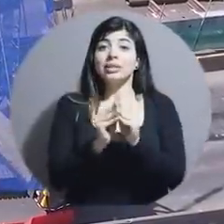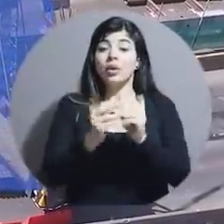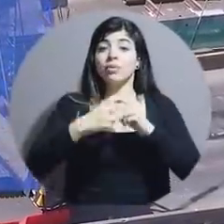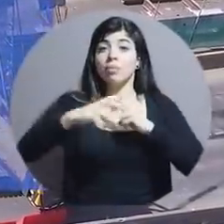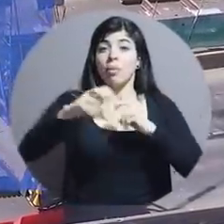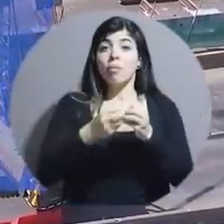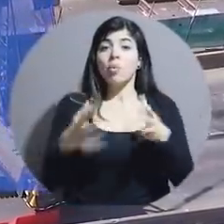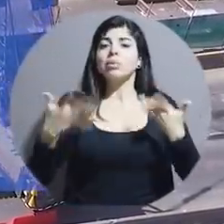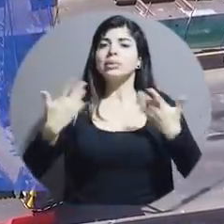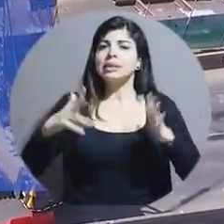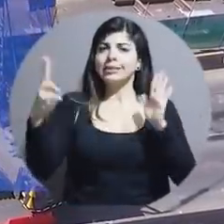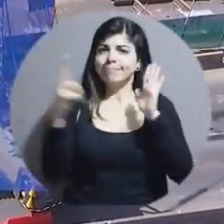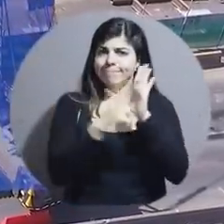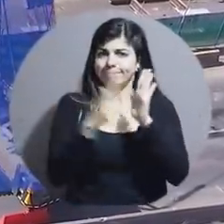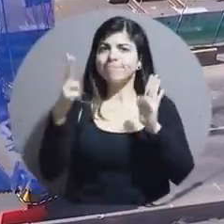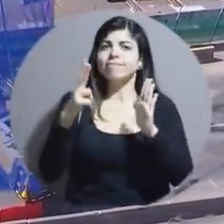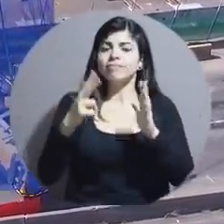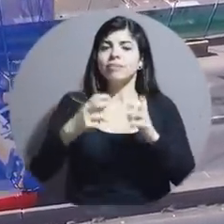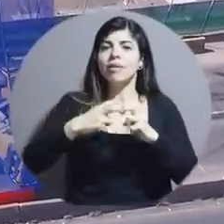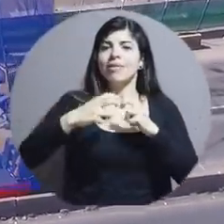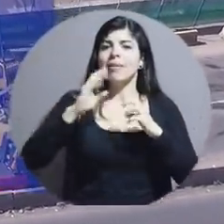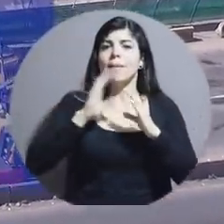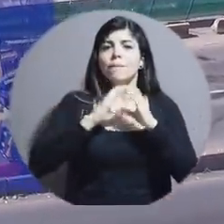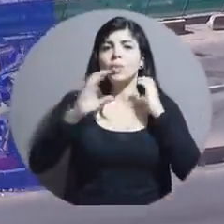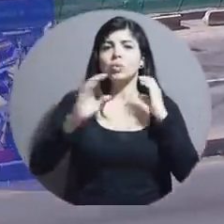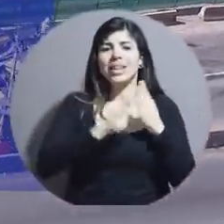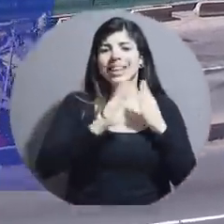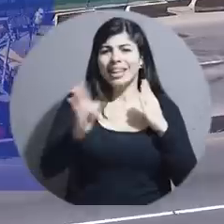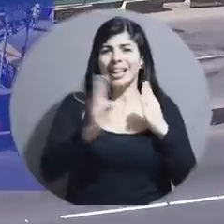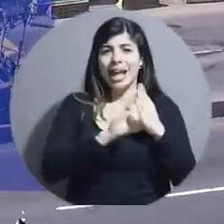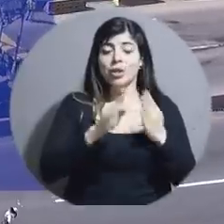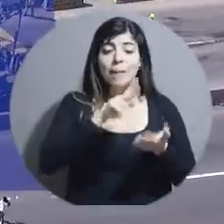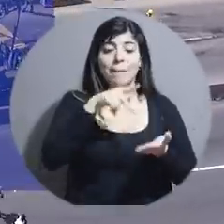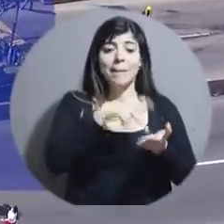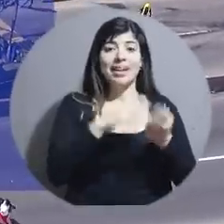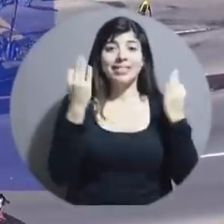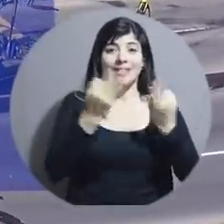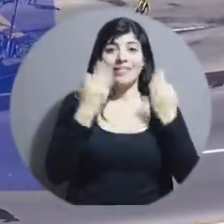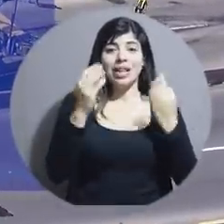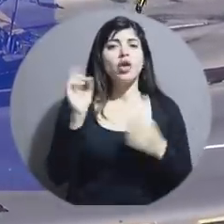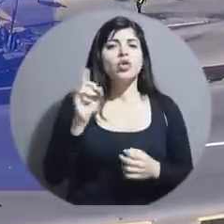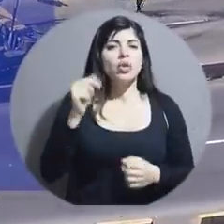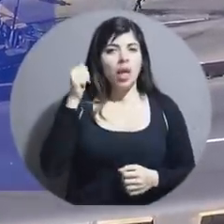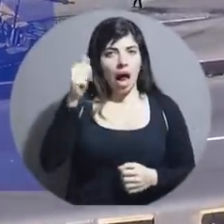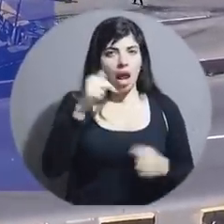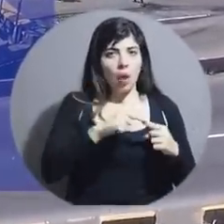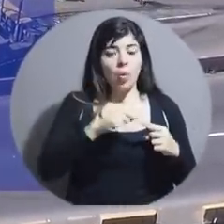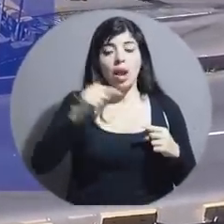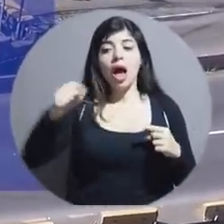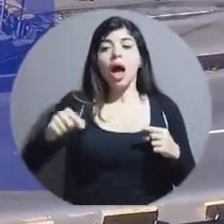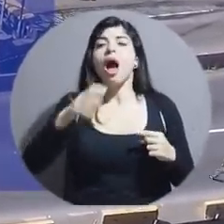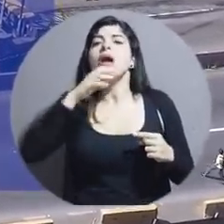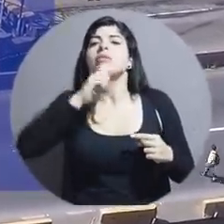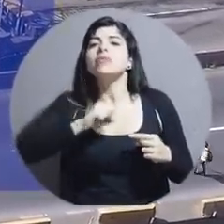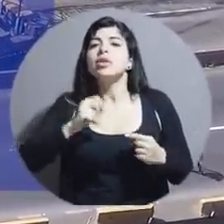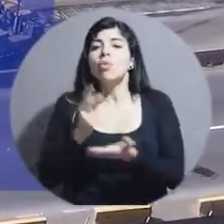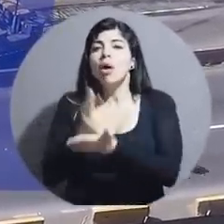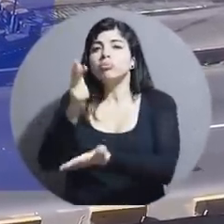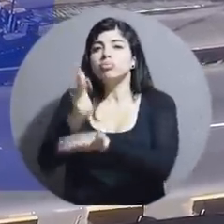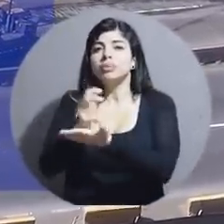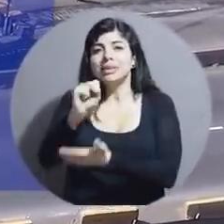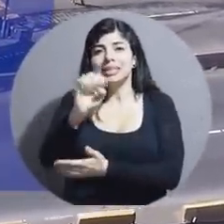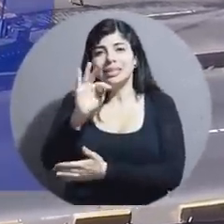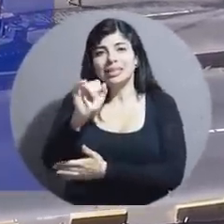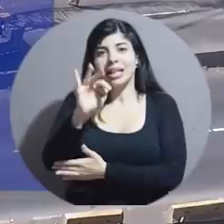de Transporte Público autorizó la operación de viajes directos entre Plaza Ferias, ubicado en Alajuela, y la antigua